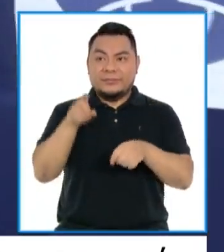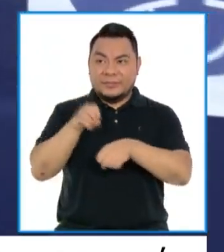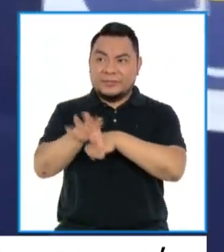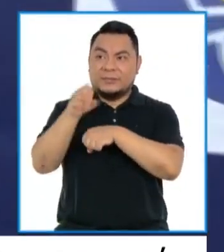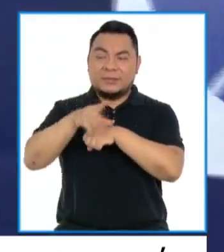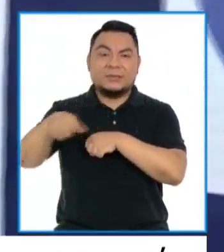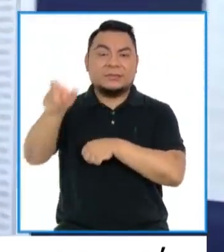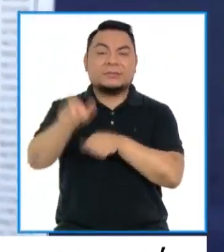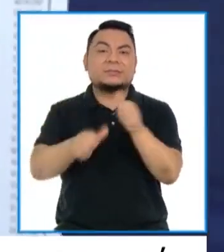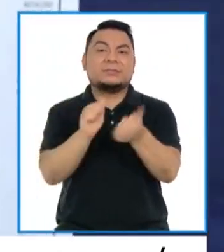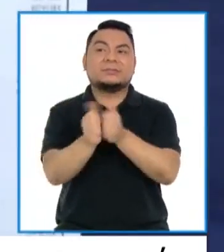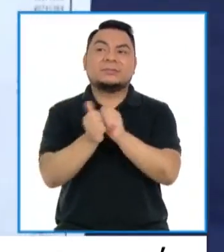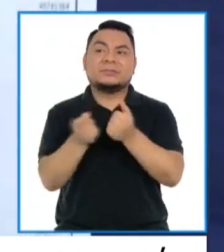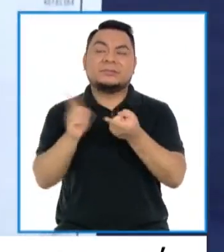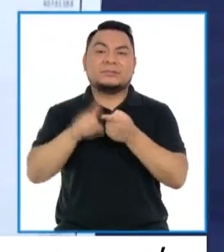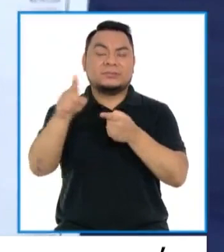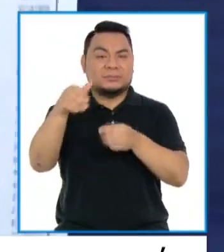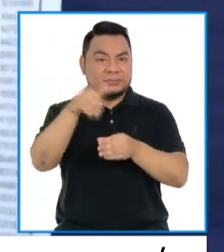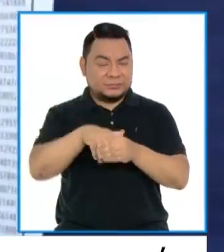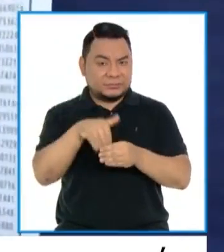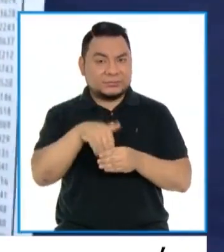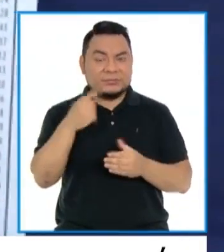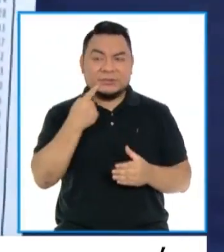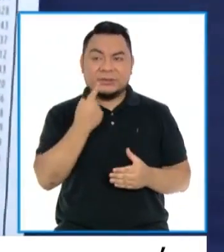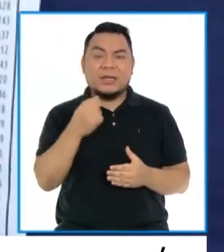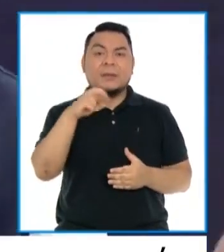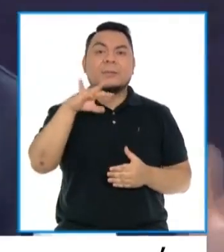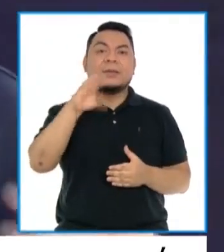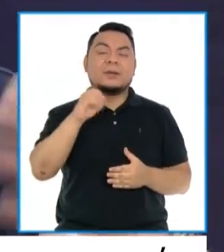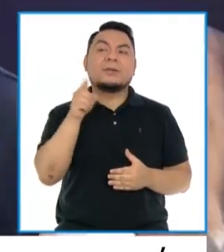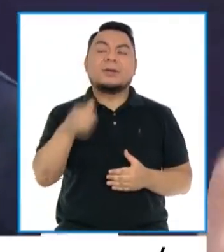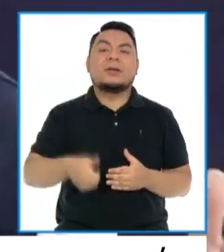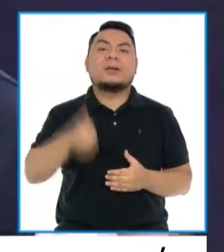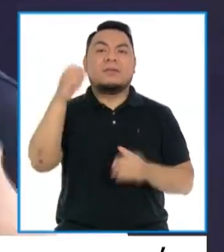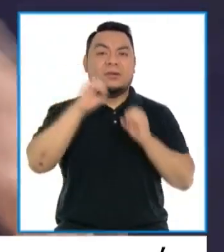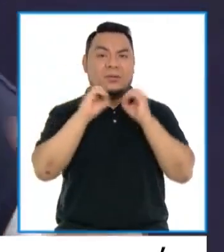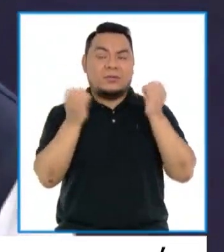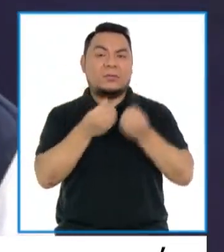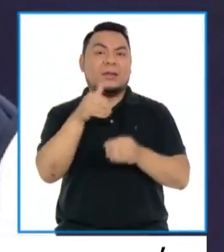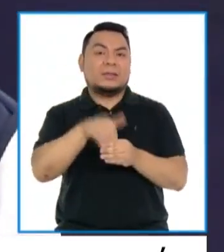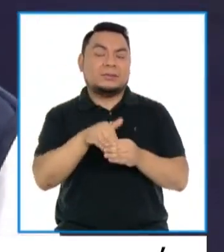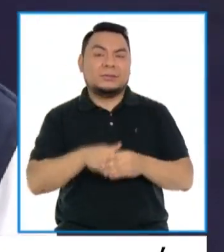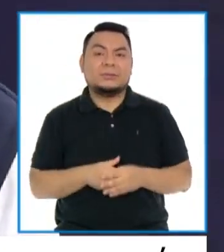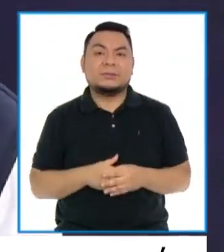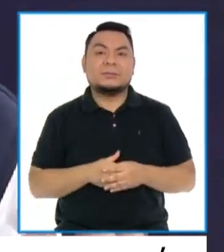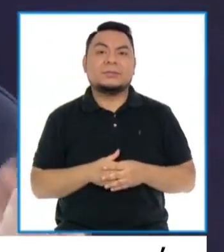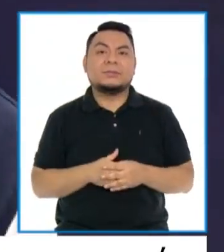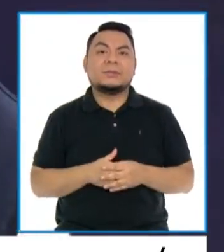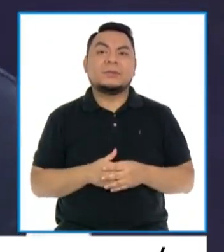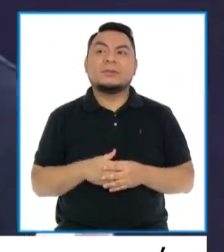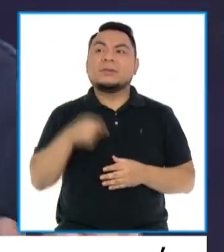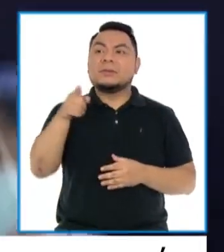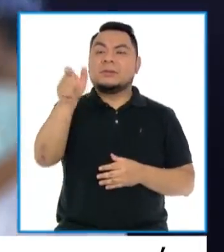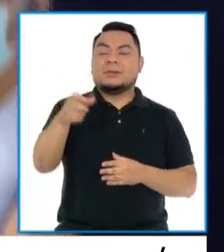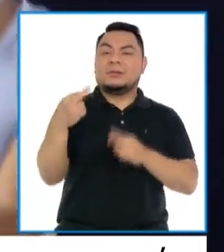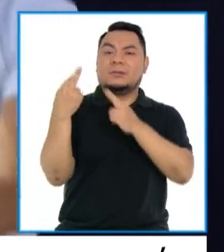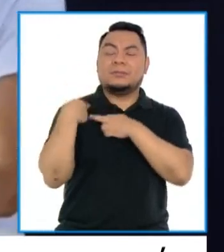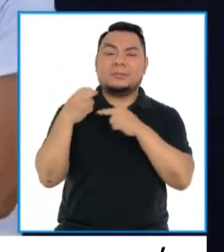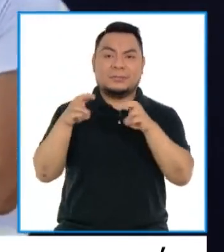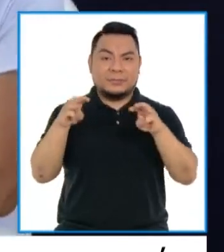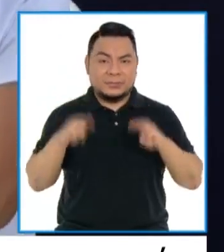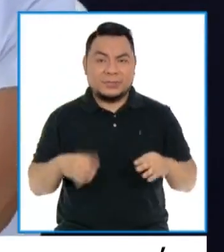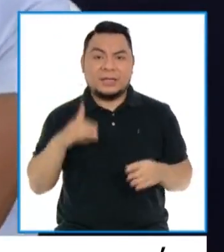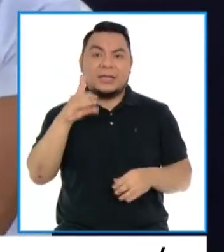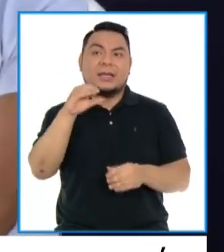orientarán a los electores hasta su mesa de votación, señaló Piero Corbeto, jefe del organismo electoral. Los miembros de mesa recibirán